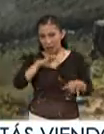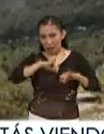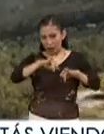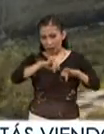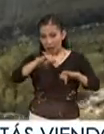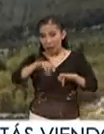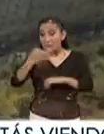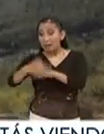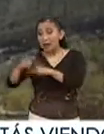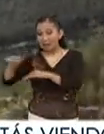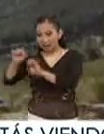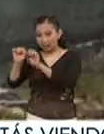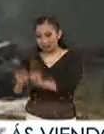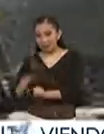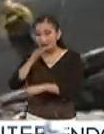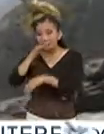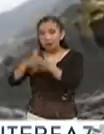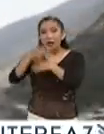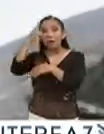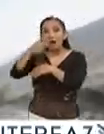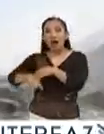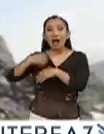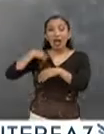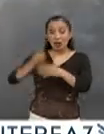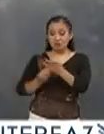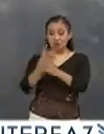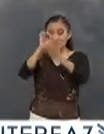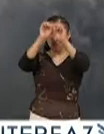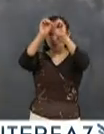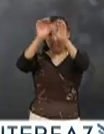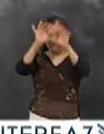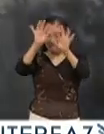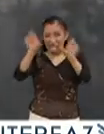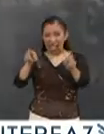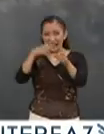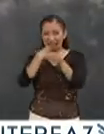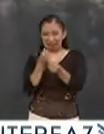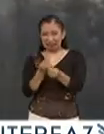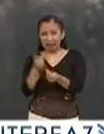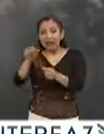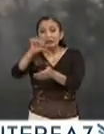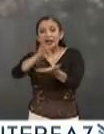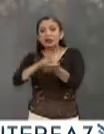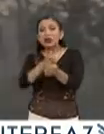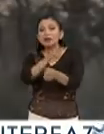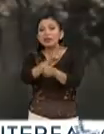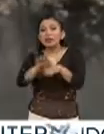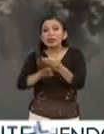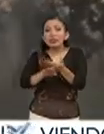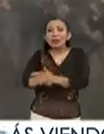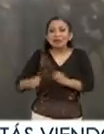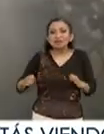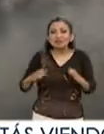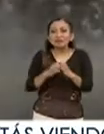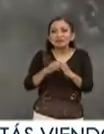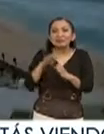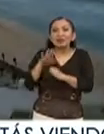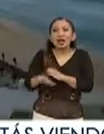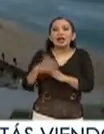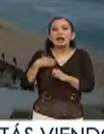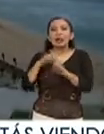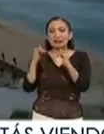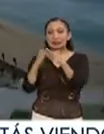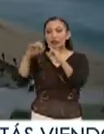Geografía, mientras que en el sistema de alerta para caída de ceniza volcánica participan el Centro Nacional de Prevención de Desastres y